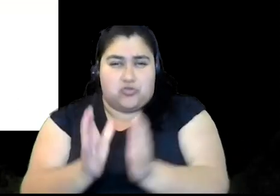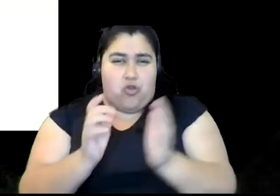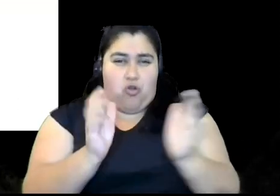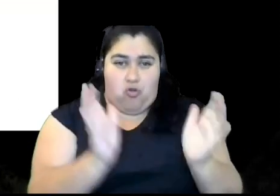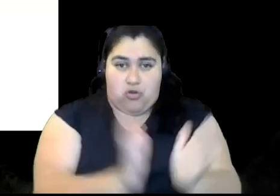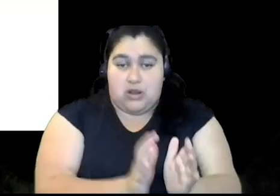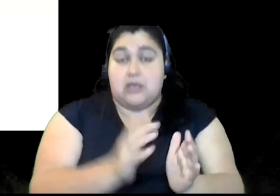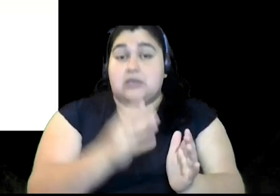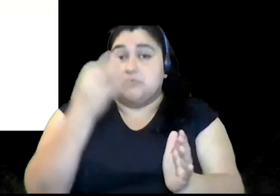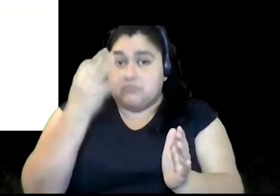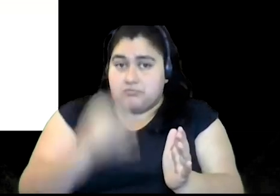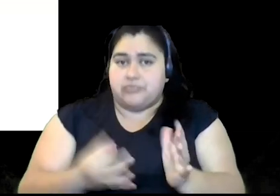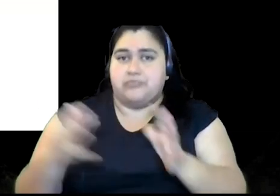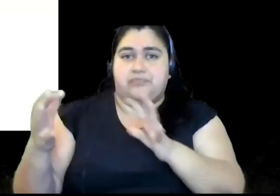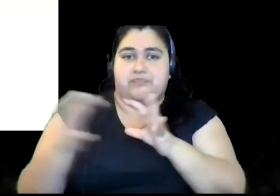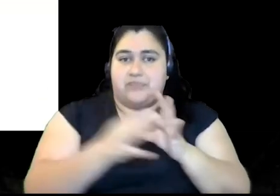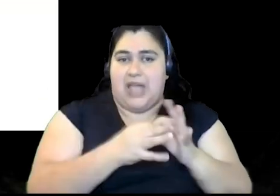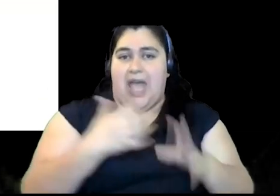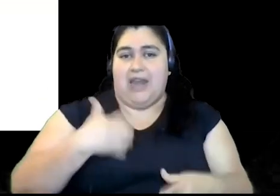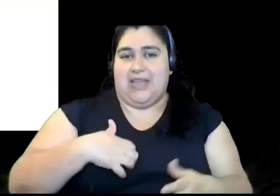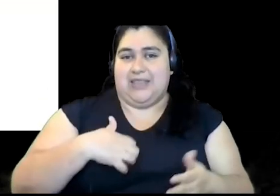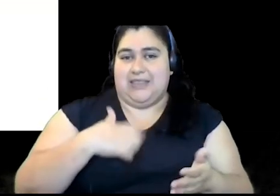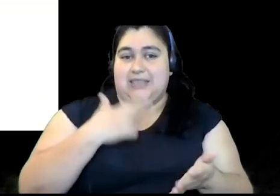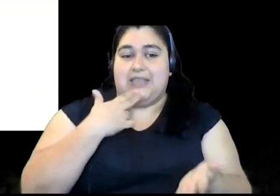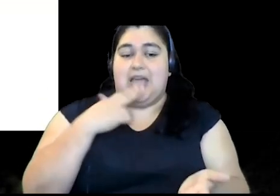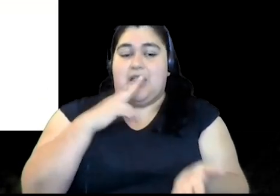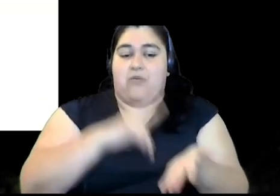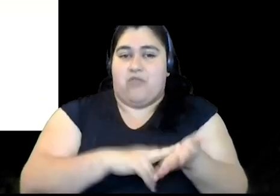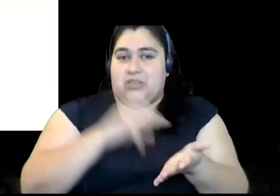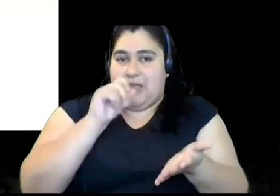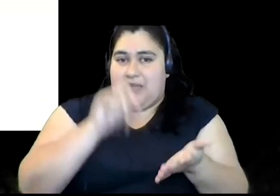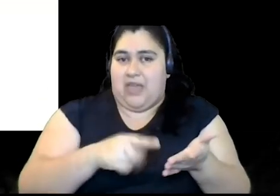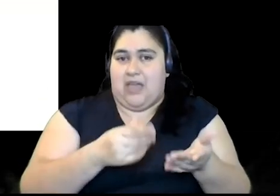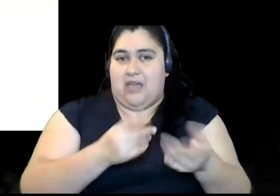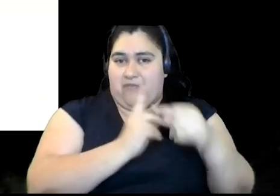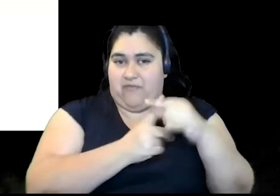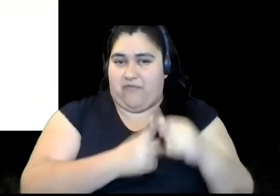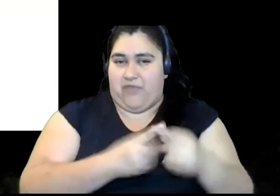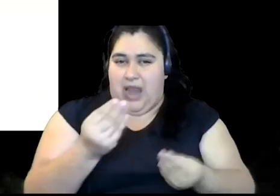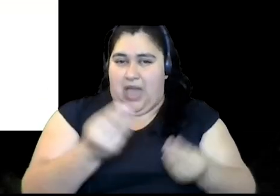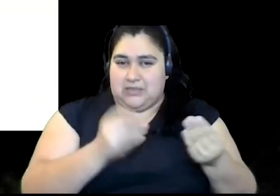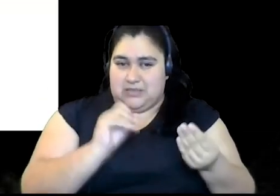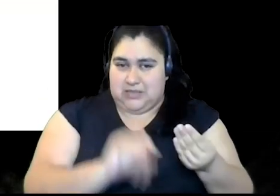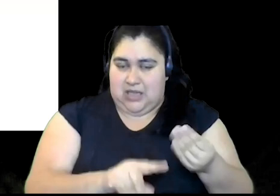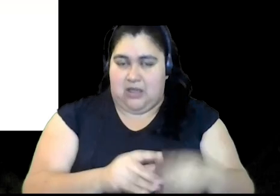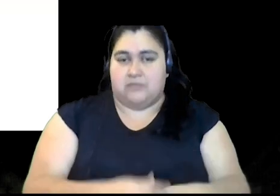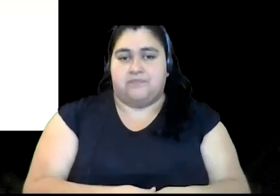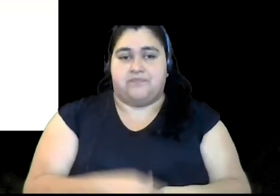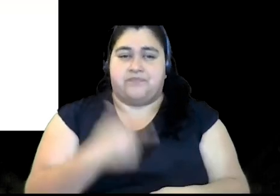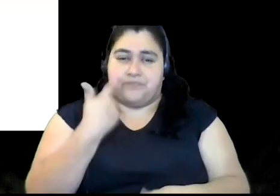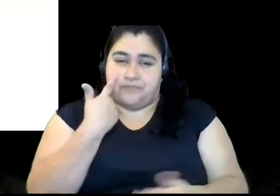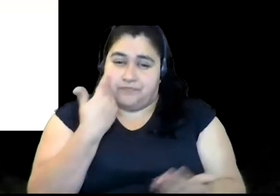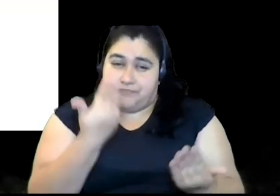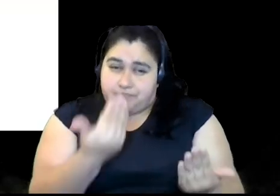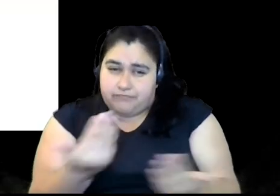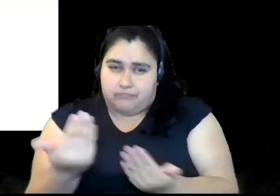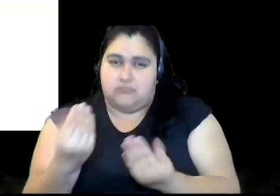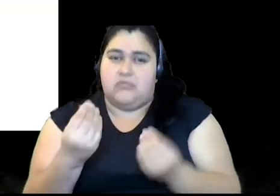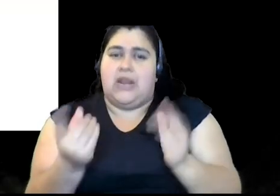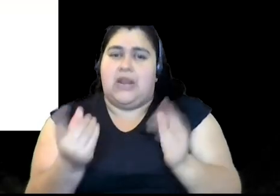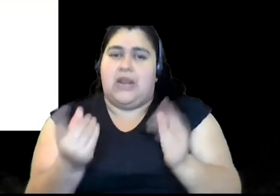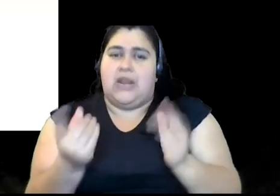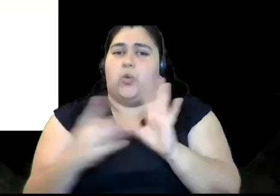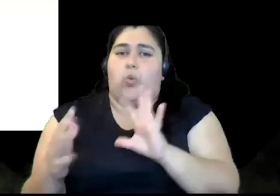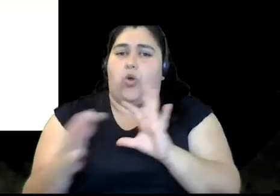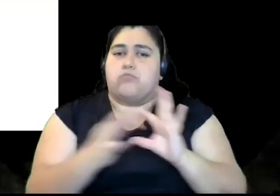fuente argentina, renta financiera. Vamos a ver cómo se tiene que exteriorizar, en qué artículos